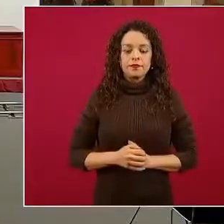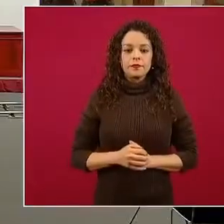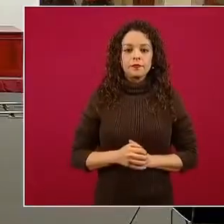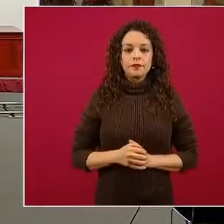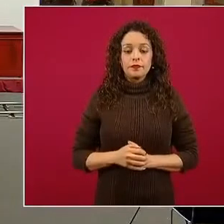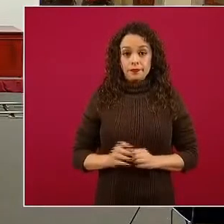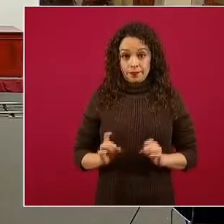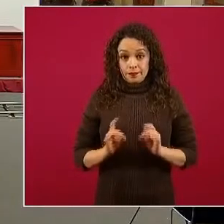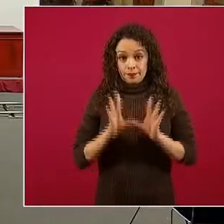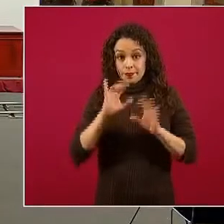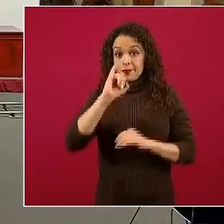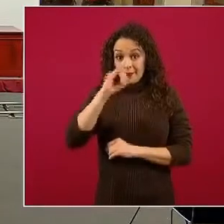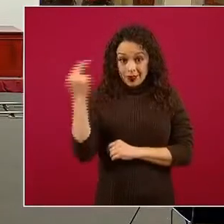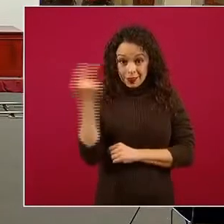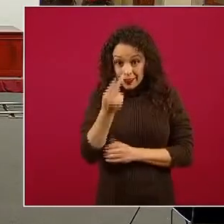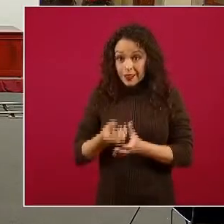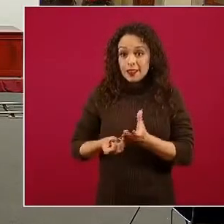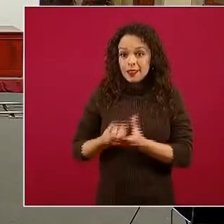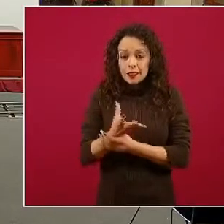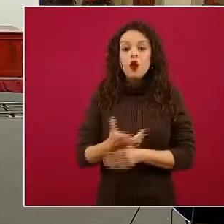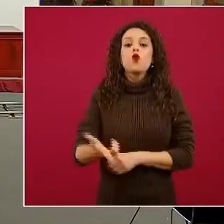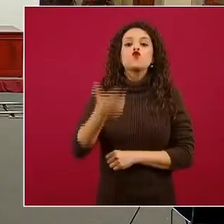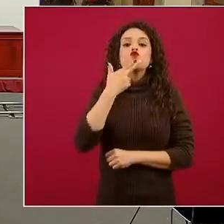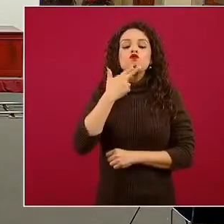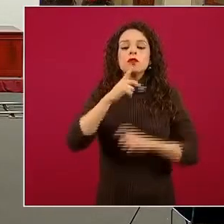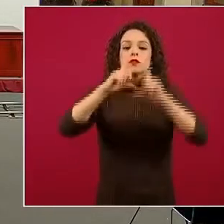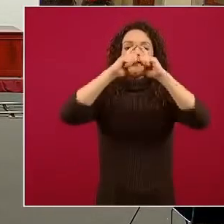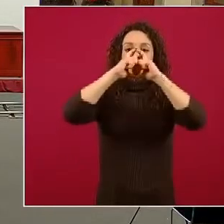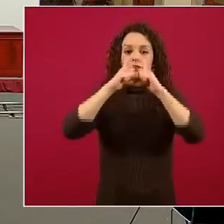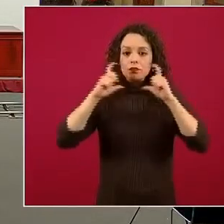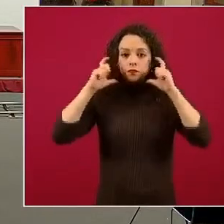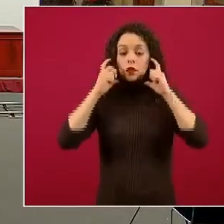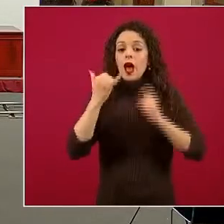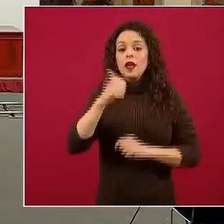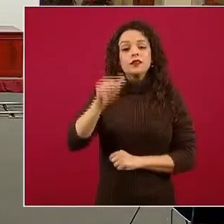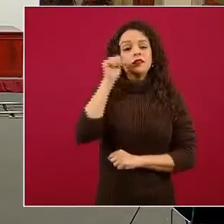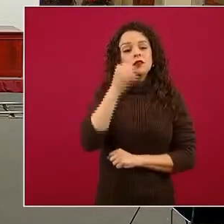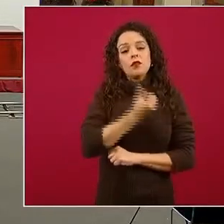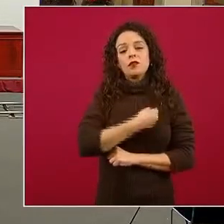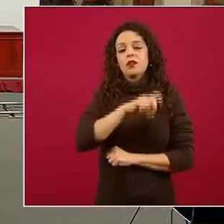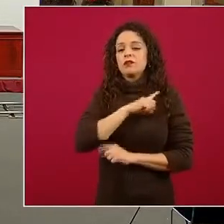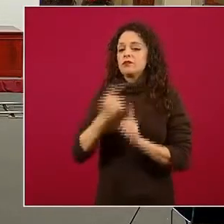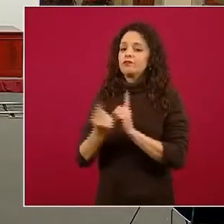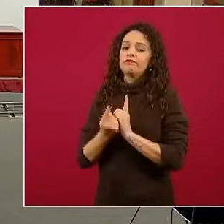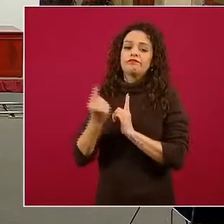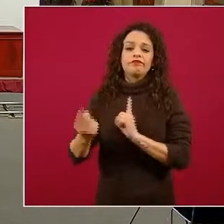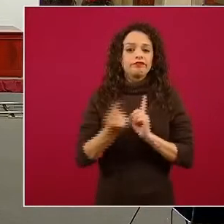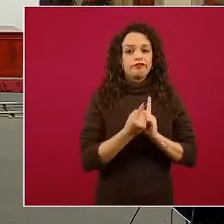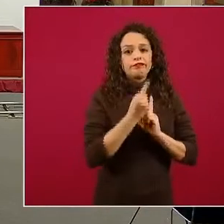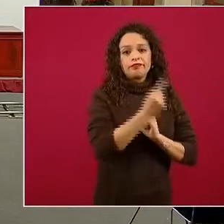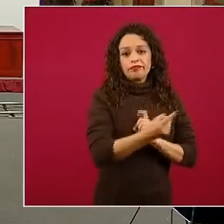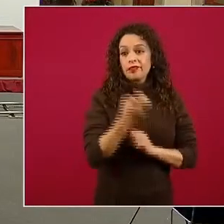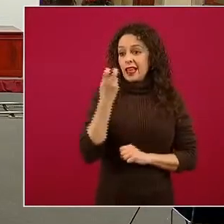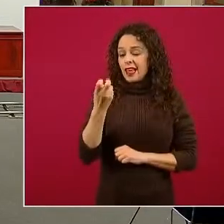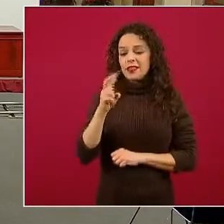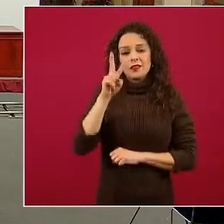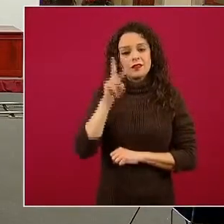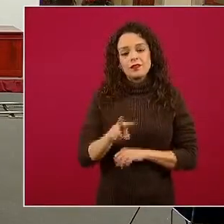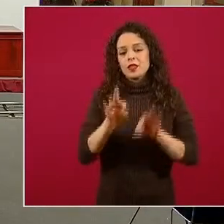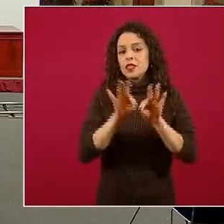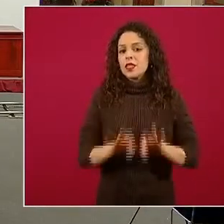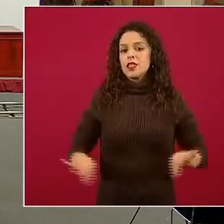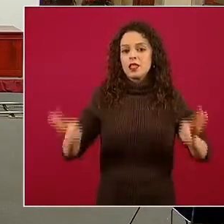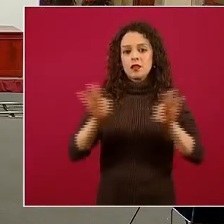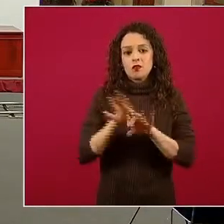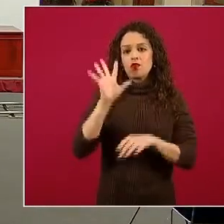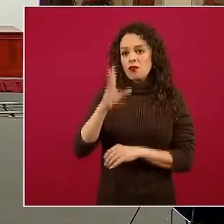salgas, usa el cubrebocas y mantén siempre la sana distancia. Este tema es crucial, también lo hemos hablado muchas veces,